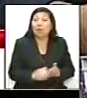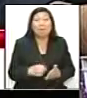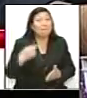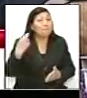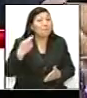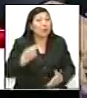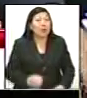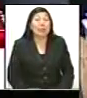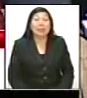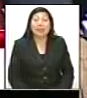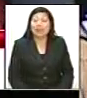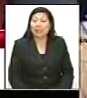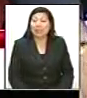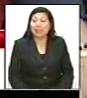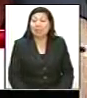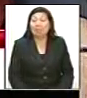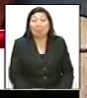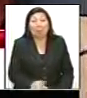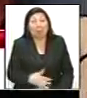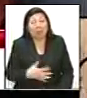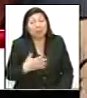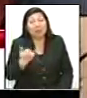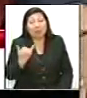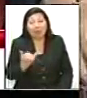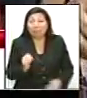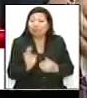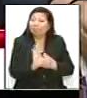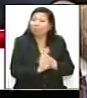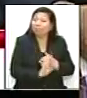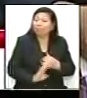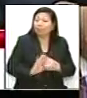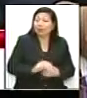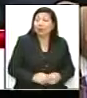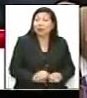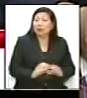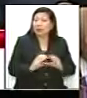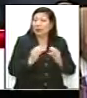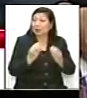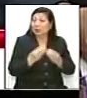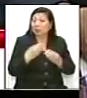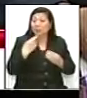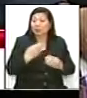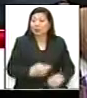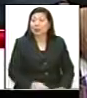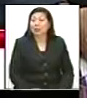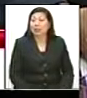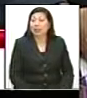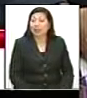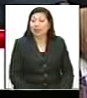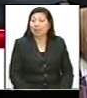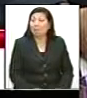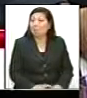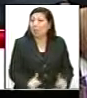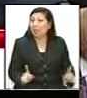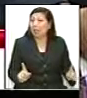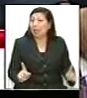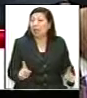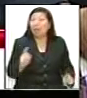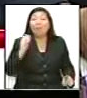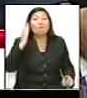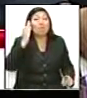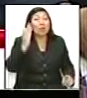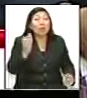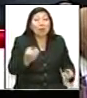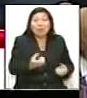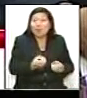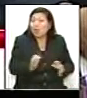políticos, posiblemente hoy avalados por el grueso de la opinión pública, pero de pronto en el futuro no